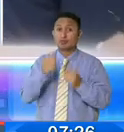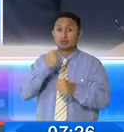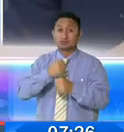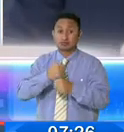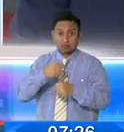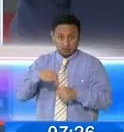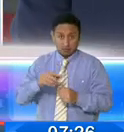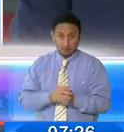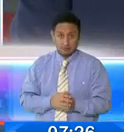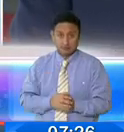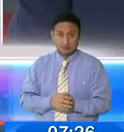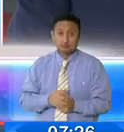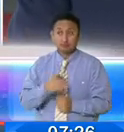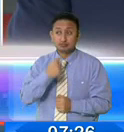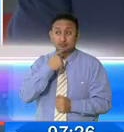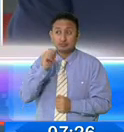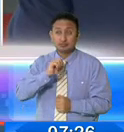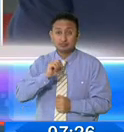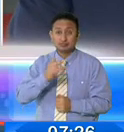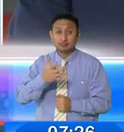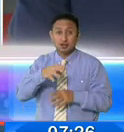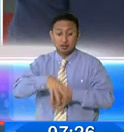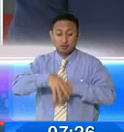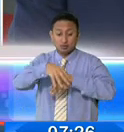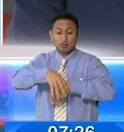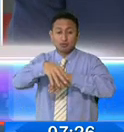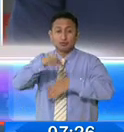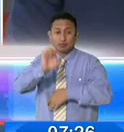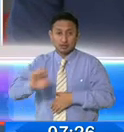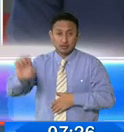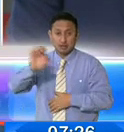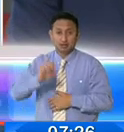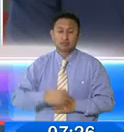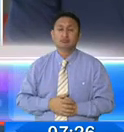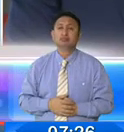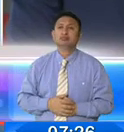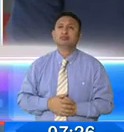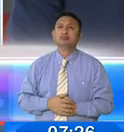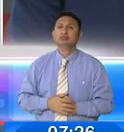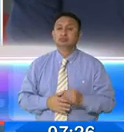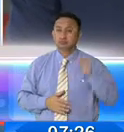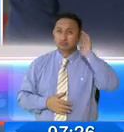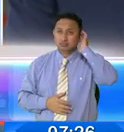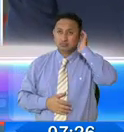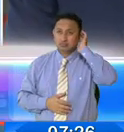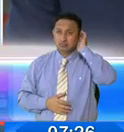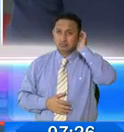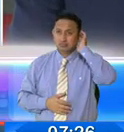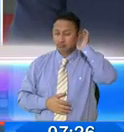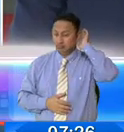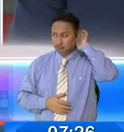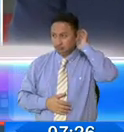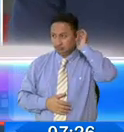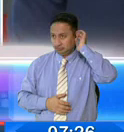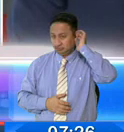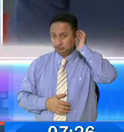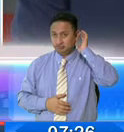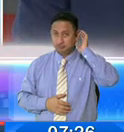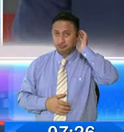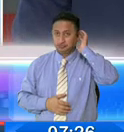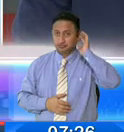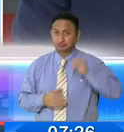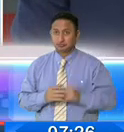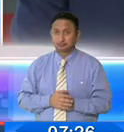aparte de eso anuncian que se irán a las calles en enero. En la primera parte, Roberto, yo creo que es sano que un